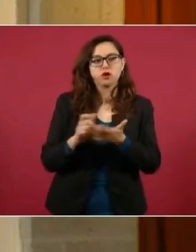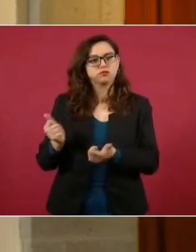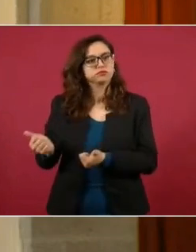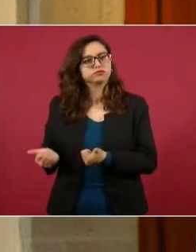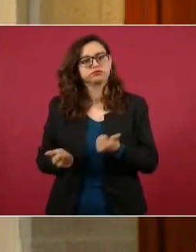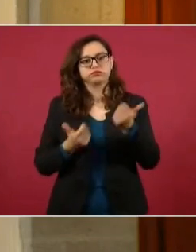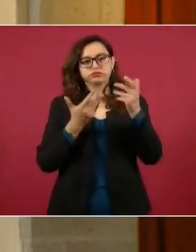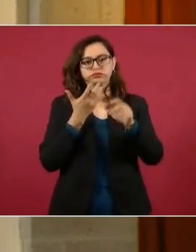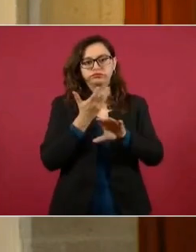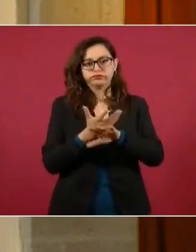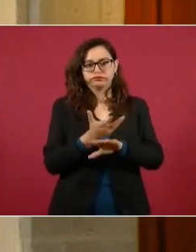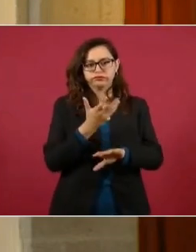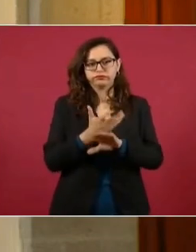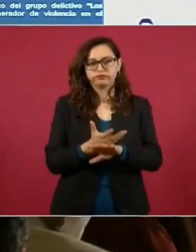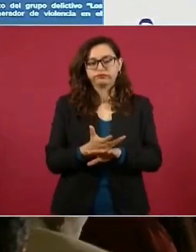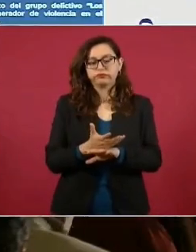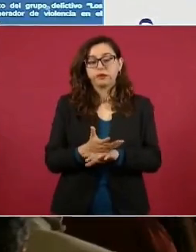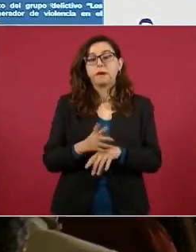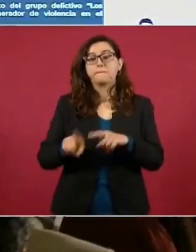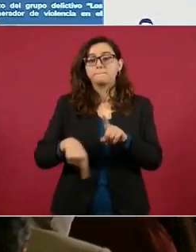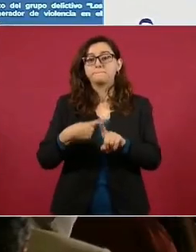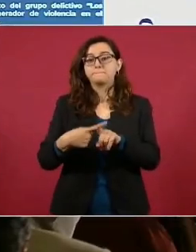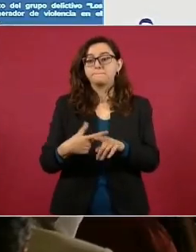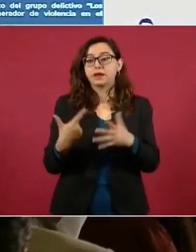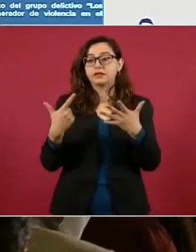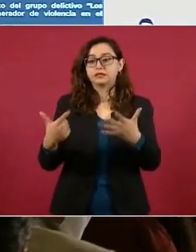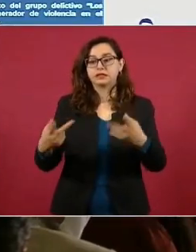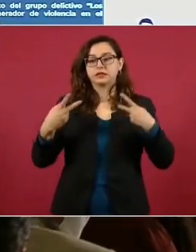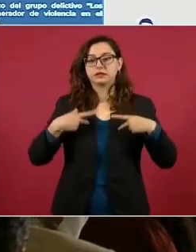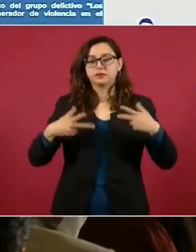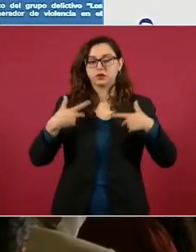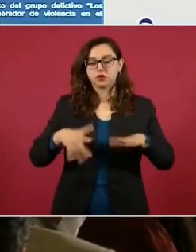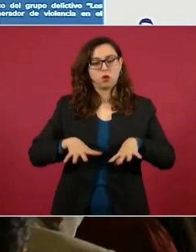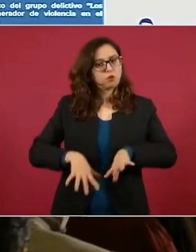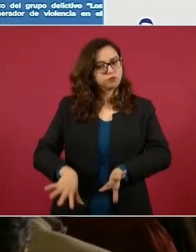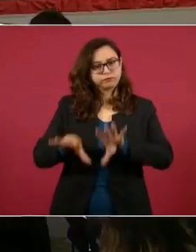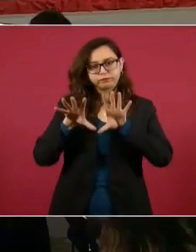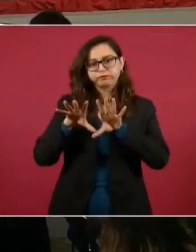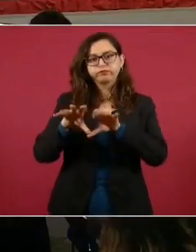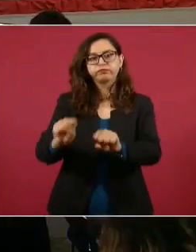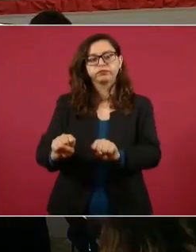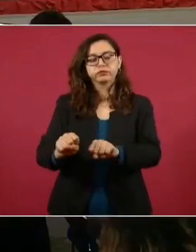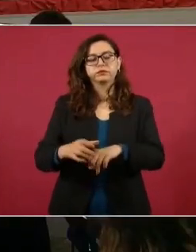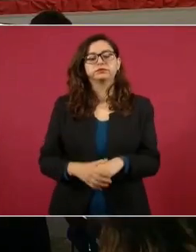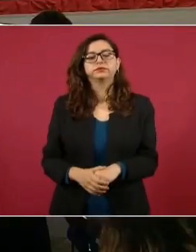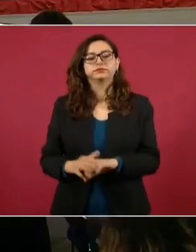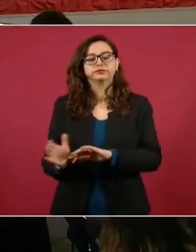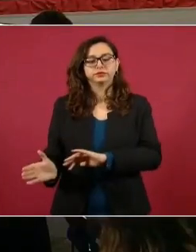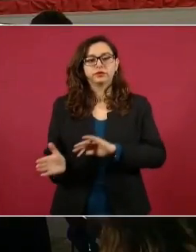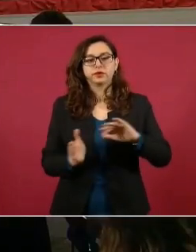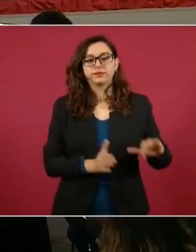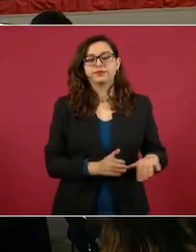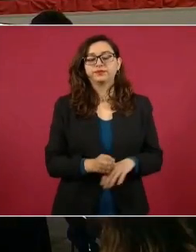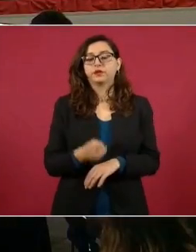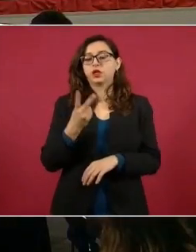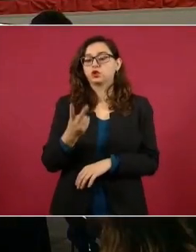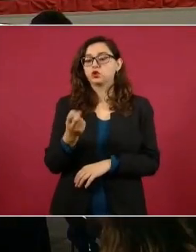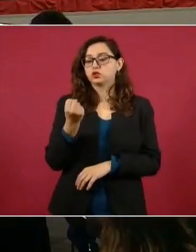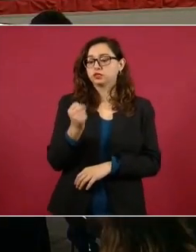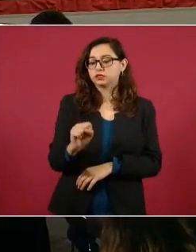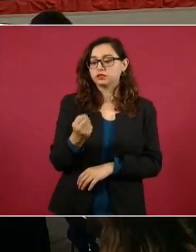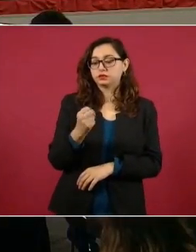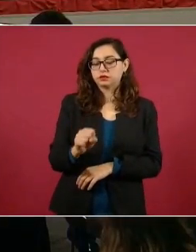y otras siete personas más se detienen en este evento en calvillo aguascalientes el 2 de septiembre